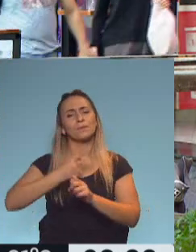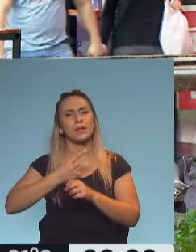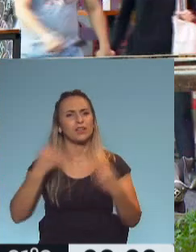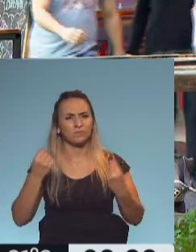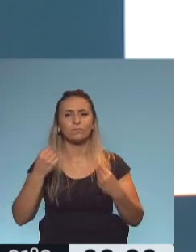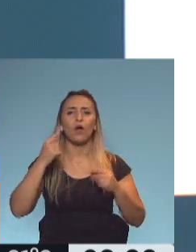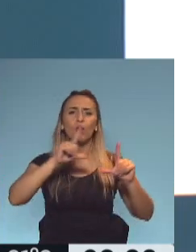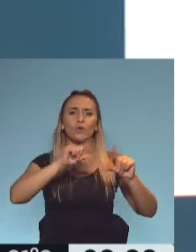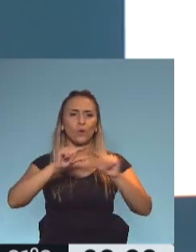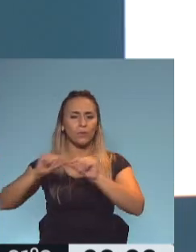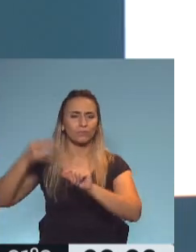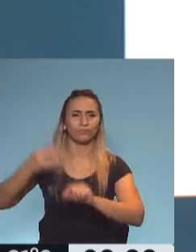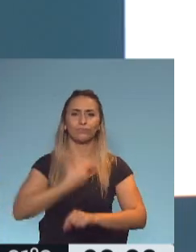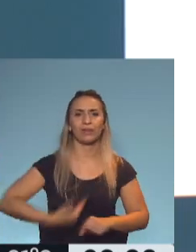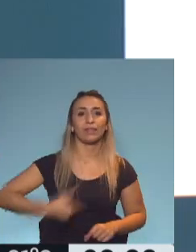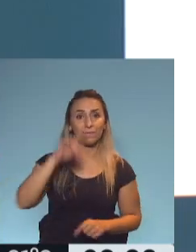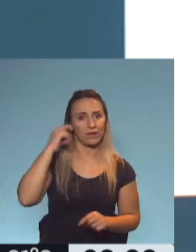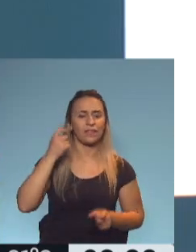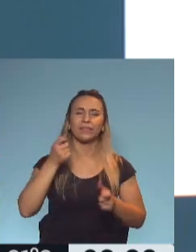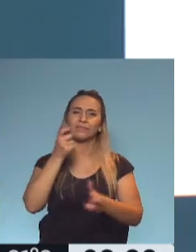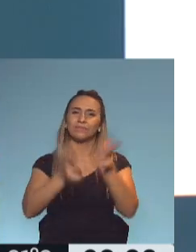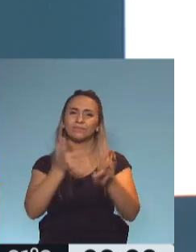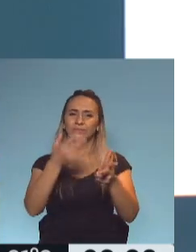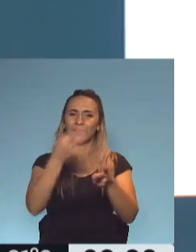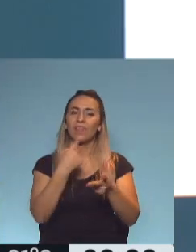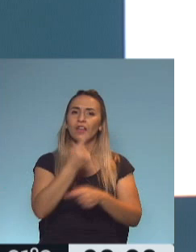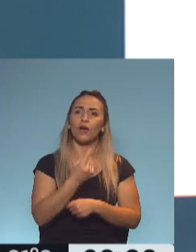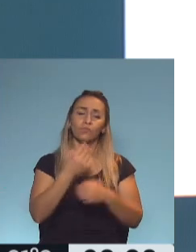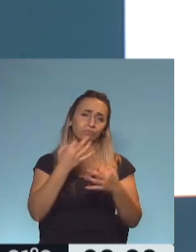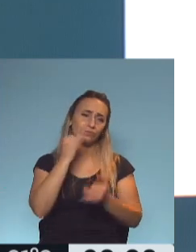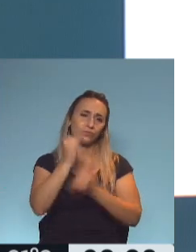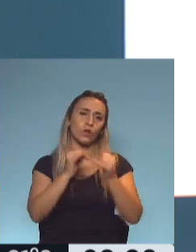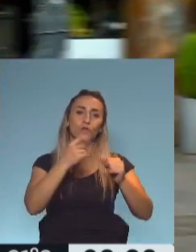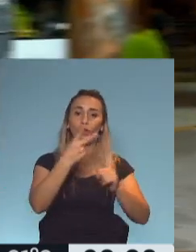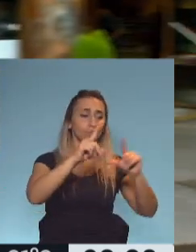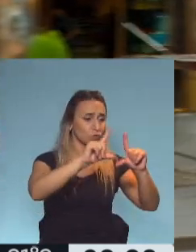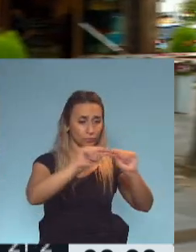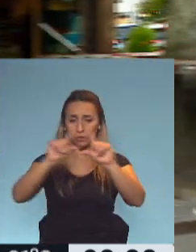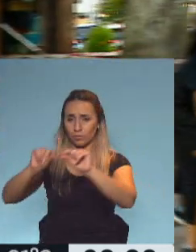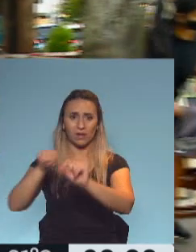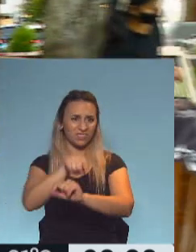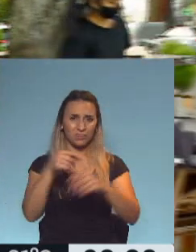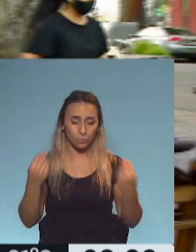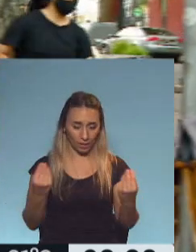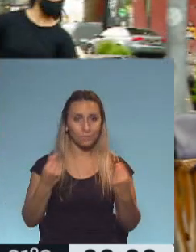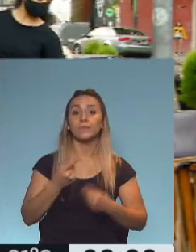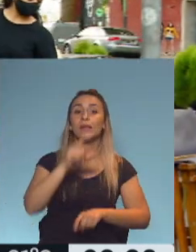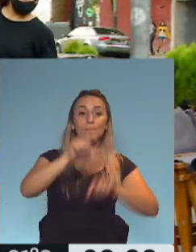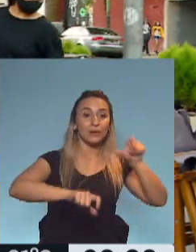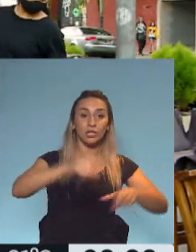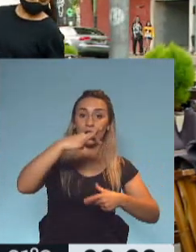porque escuchábamos al presidente Fernández que básicamente se basa en dos números para justificar su decisión, que es un crecimiento exponencial en los